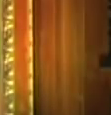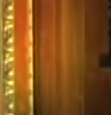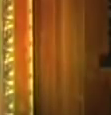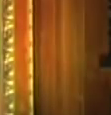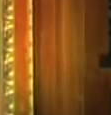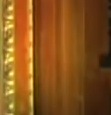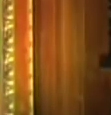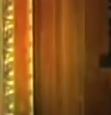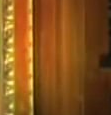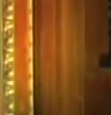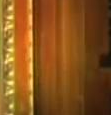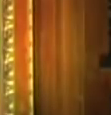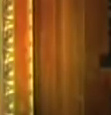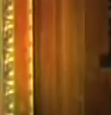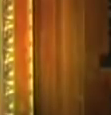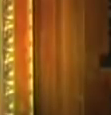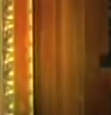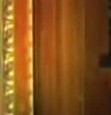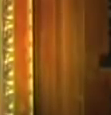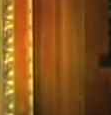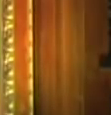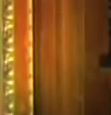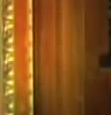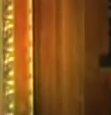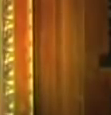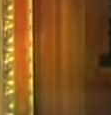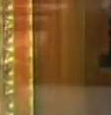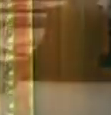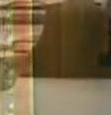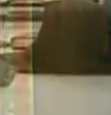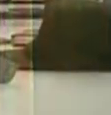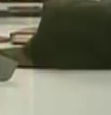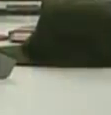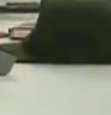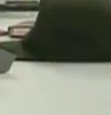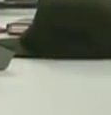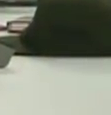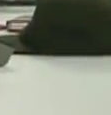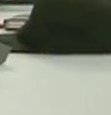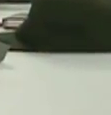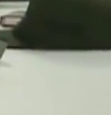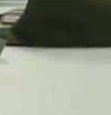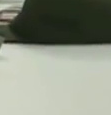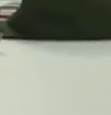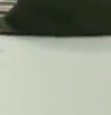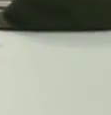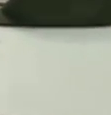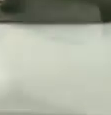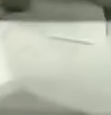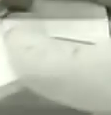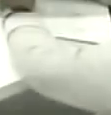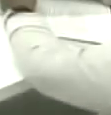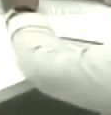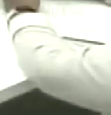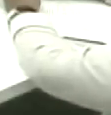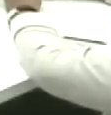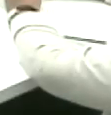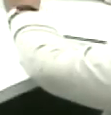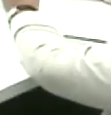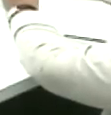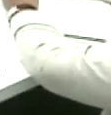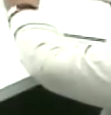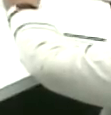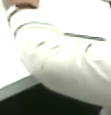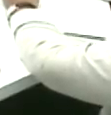municipio. Estamos trabajando a esta hora de la noche, envío mi saludo a todo el pueblo. Como siempre yo